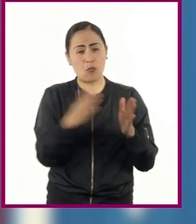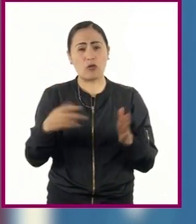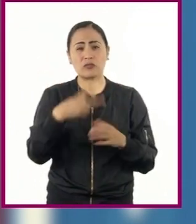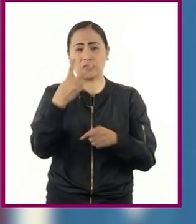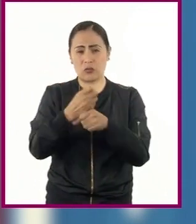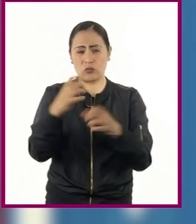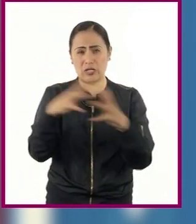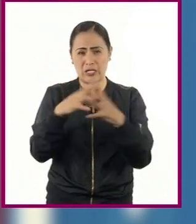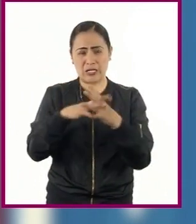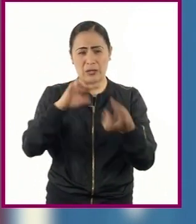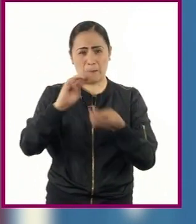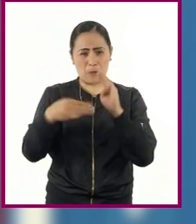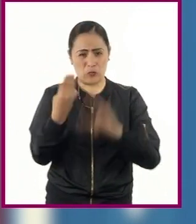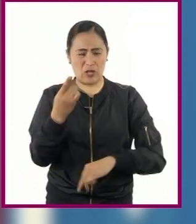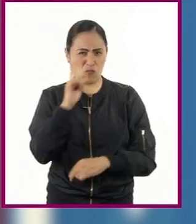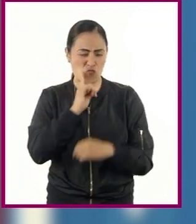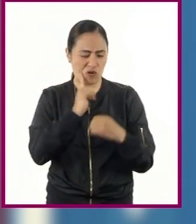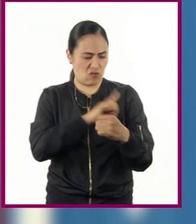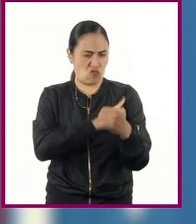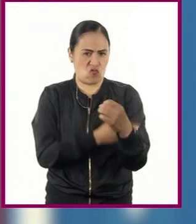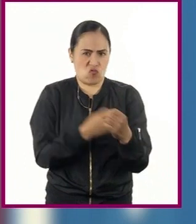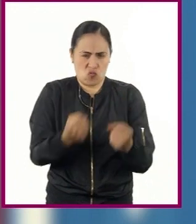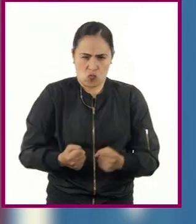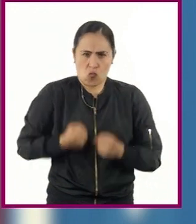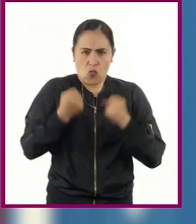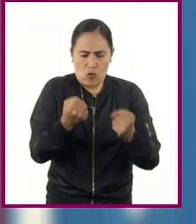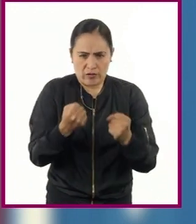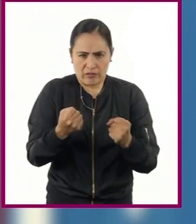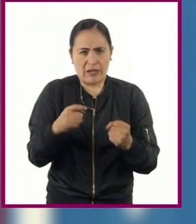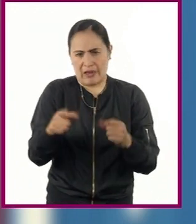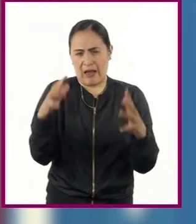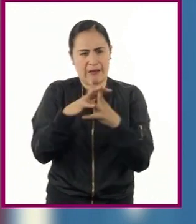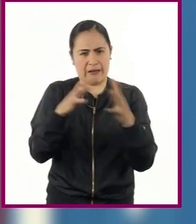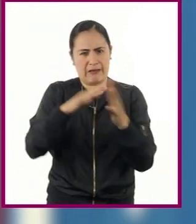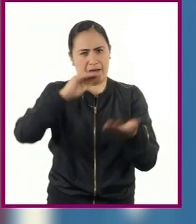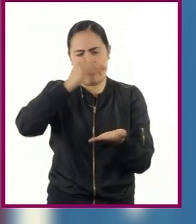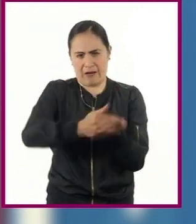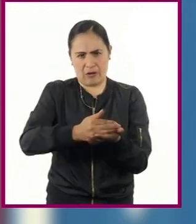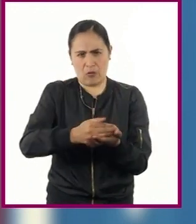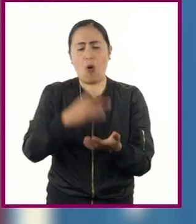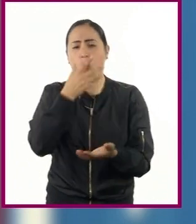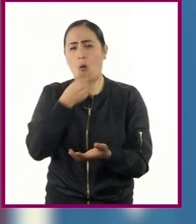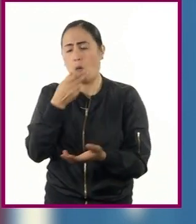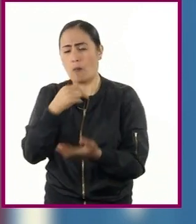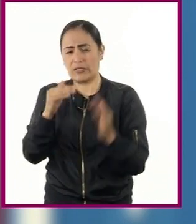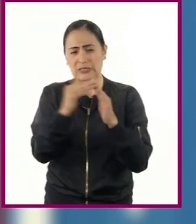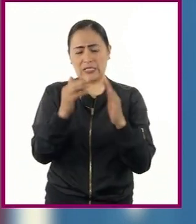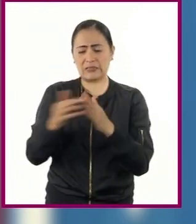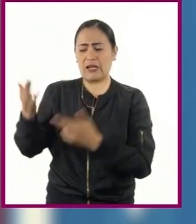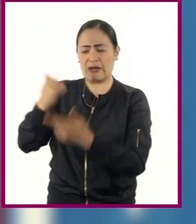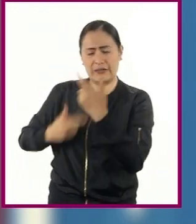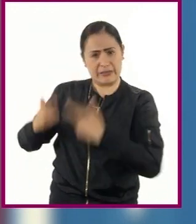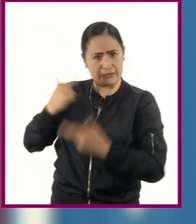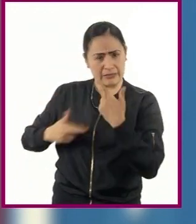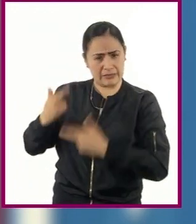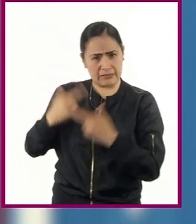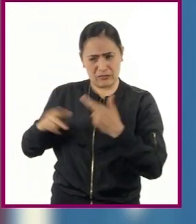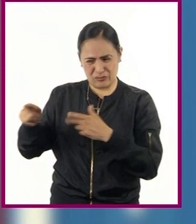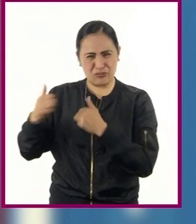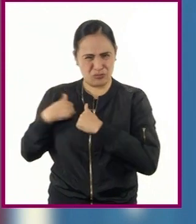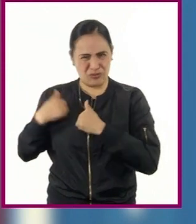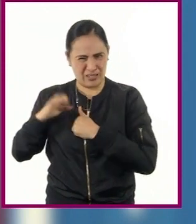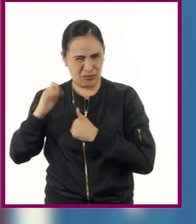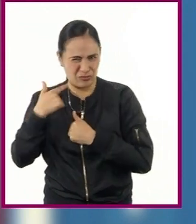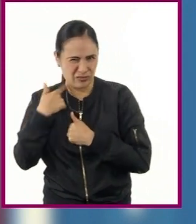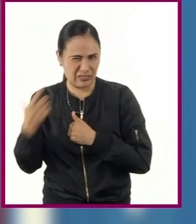Mundial. Cuando ésta llegó a su fin y los miles de hombres combatientes regresaron a sus hogares, muchas mujeres que habían ingresado a